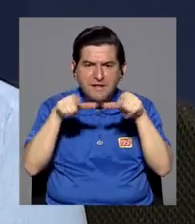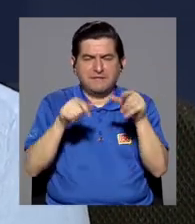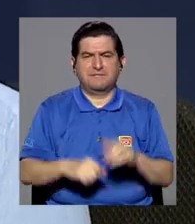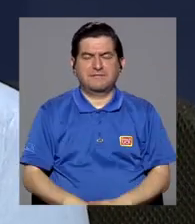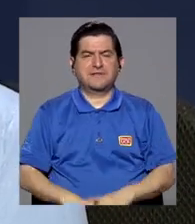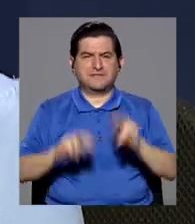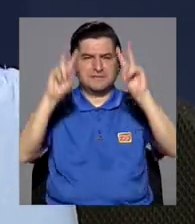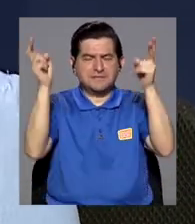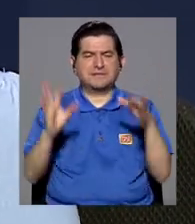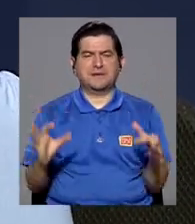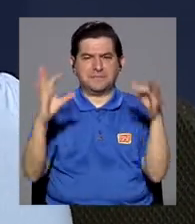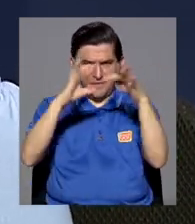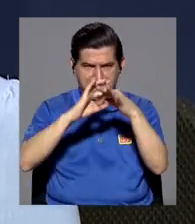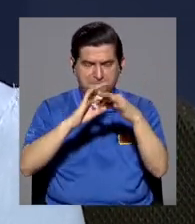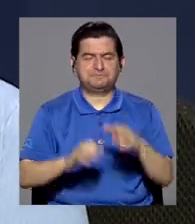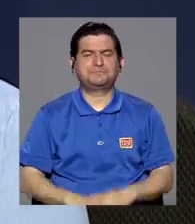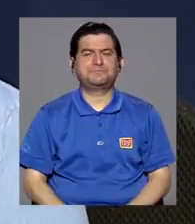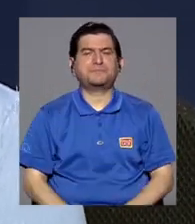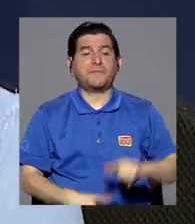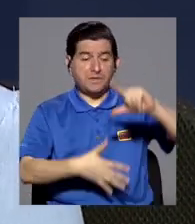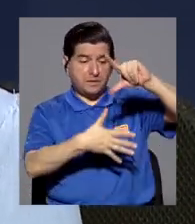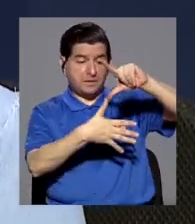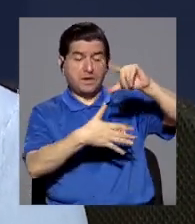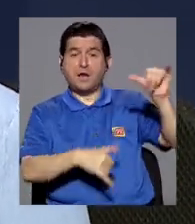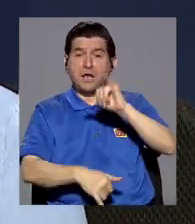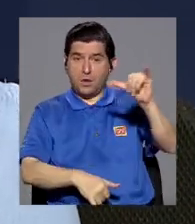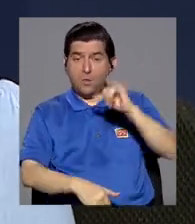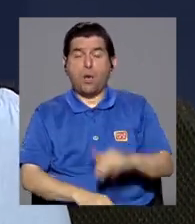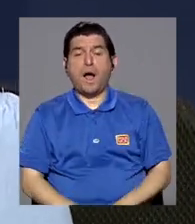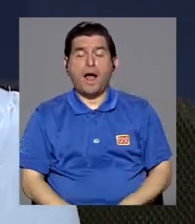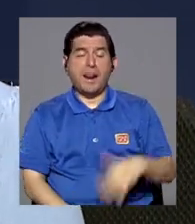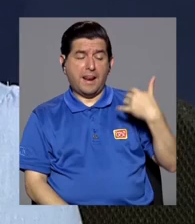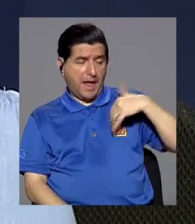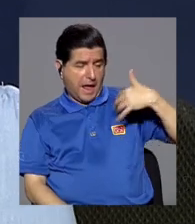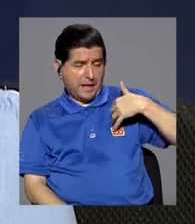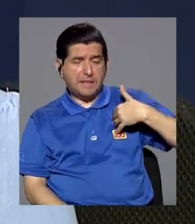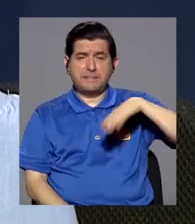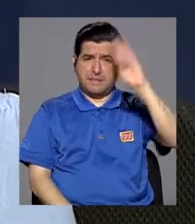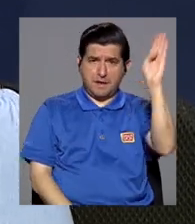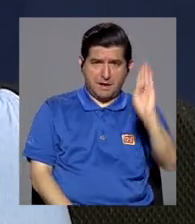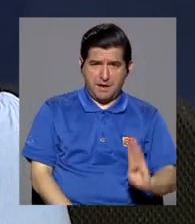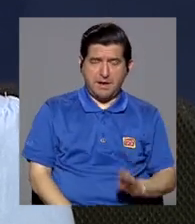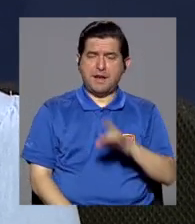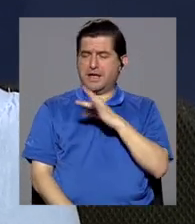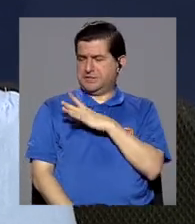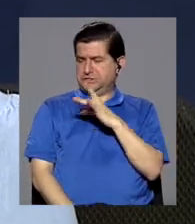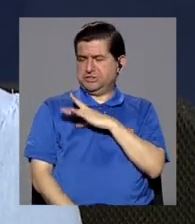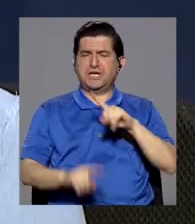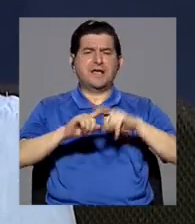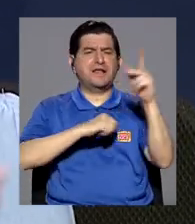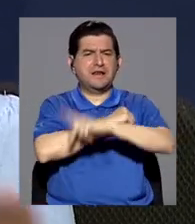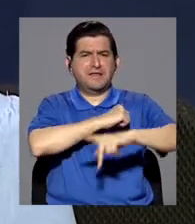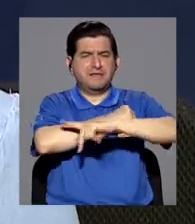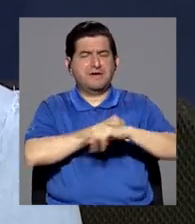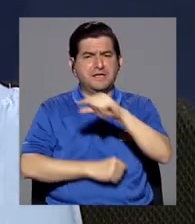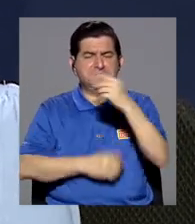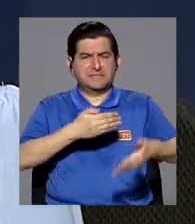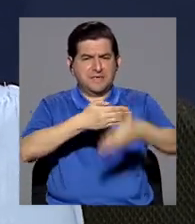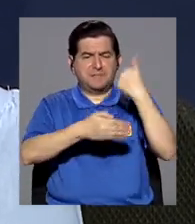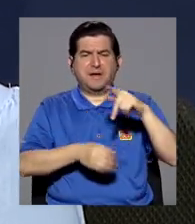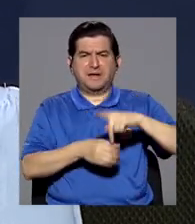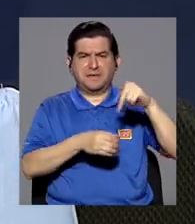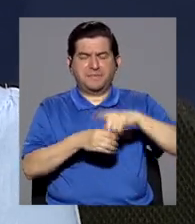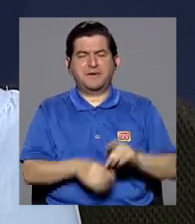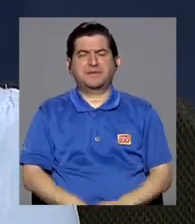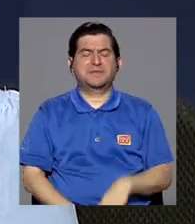sobre el tema en américa latina también la hay argentina brasil chile en muchos países la semana pasada